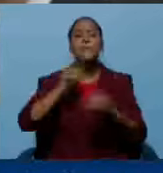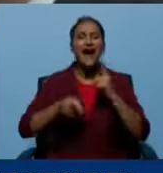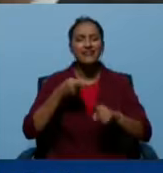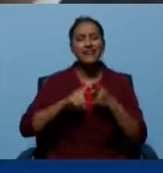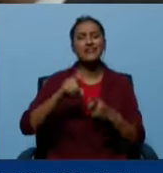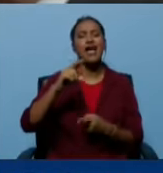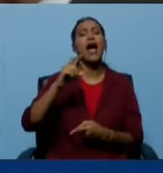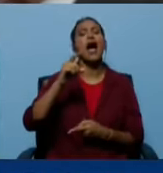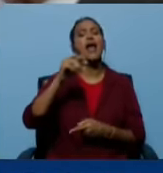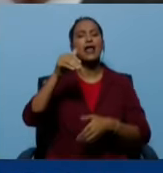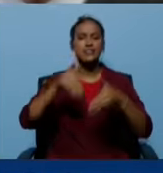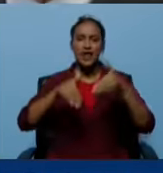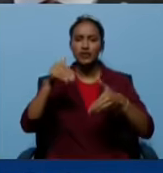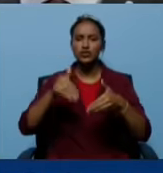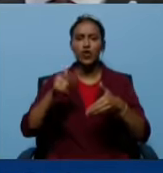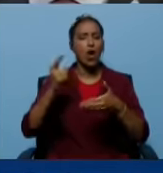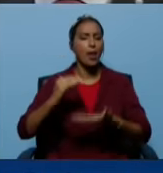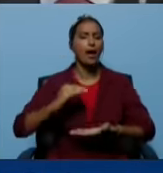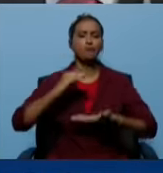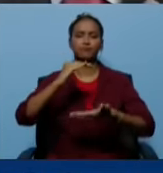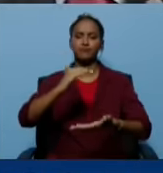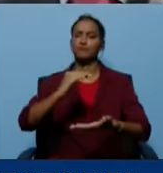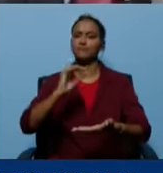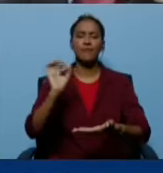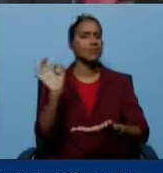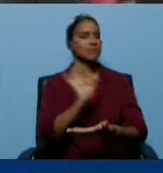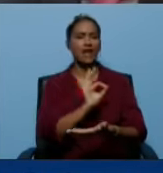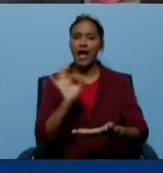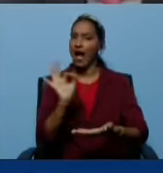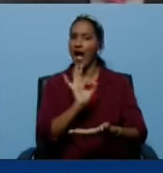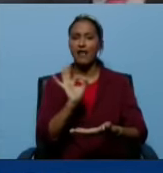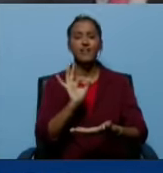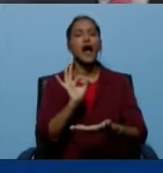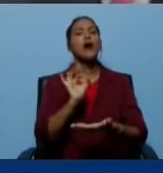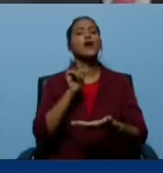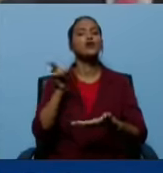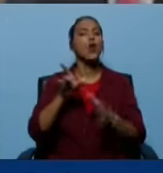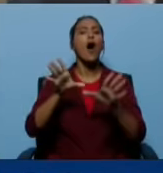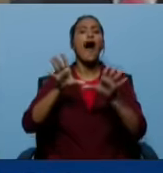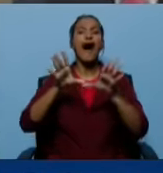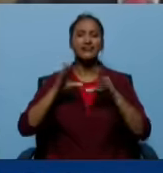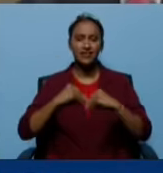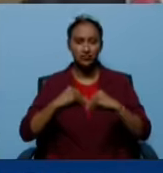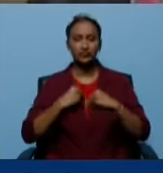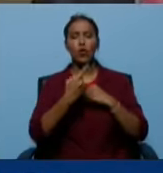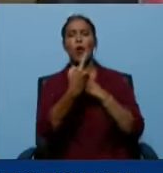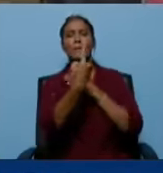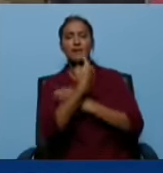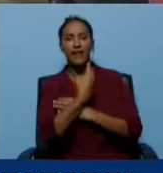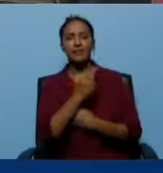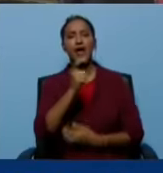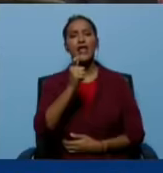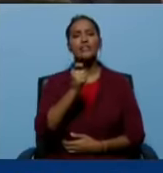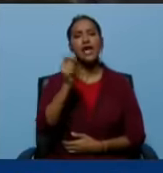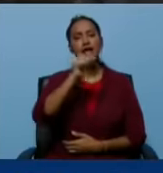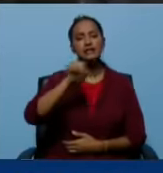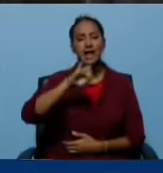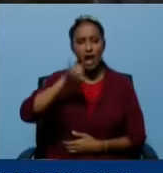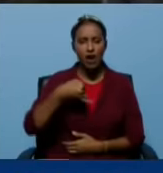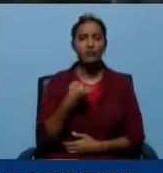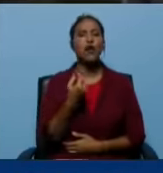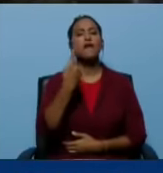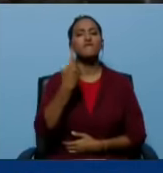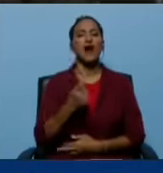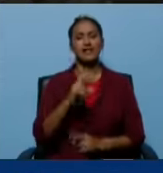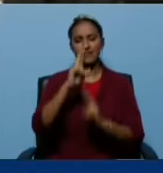alguno. En consecuencia, desacató el mandato en franco y respeto a la autoridad